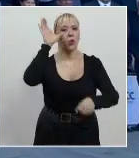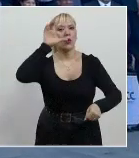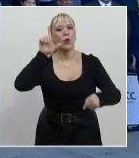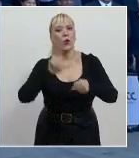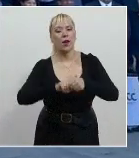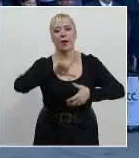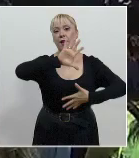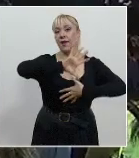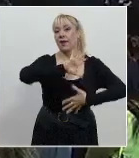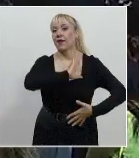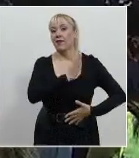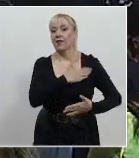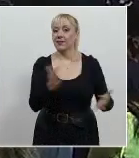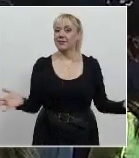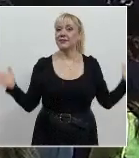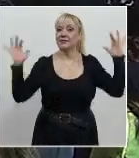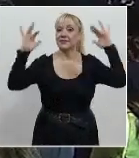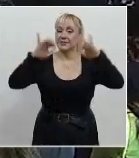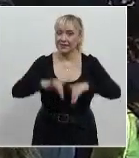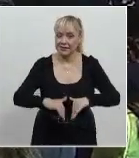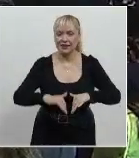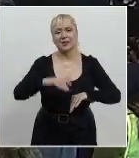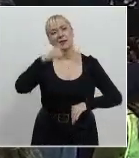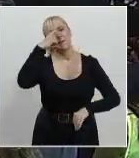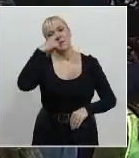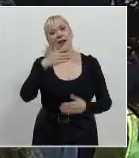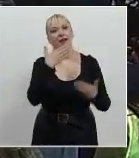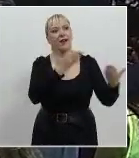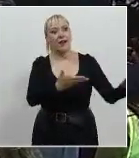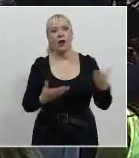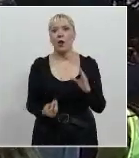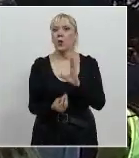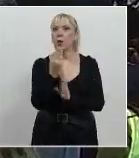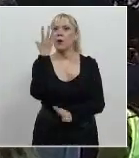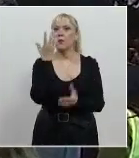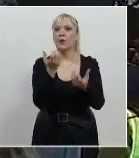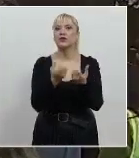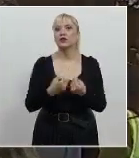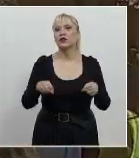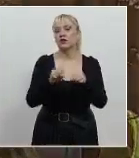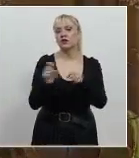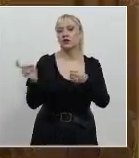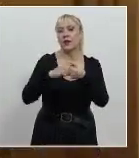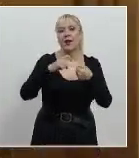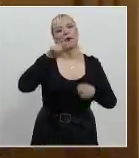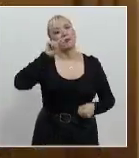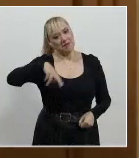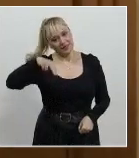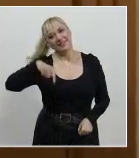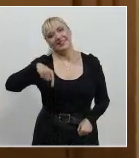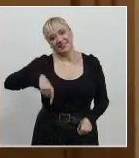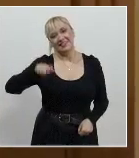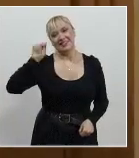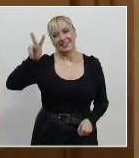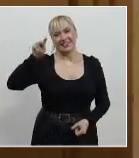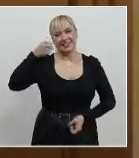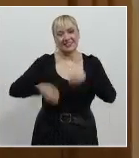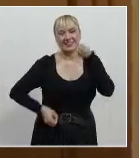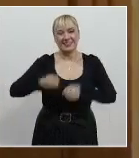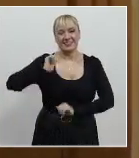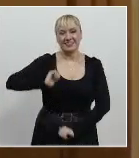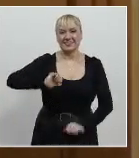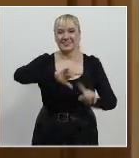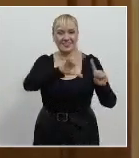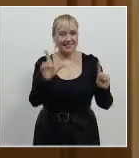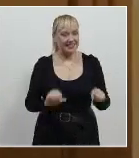Culturales Iberoamericanas, espacio en el que se dio la bienvenida a nuevos afiliados, entre ellos el Canal del Poder Judicial de la